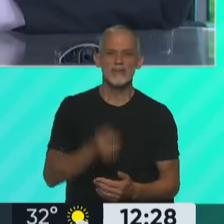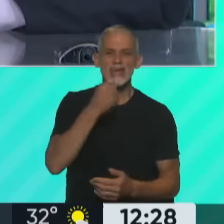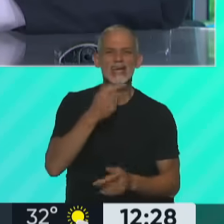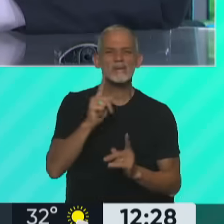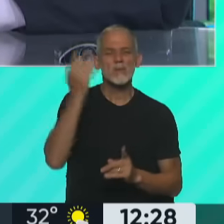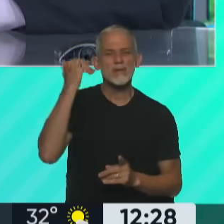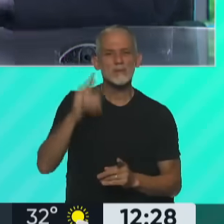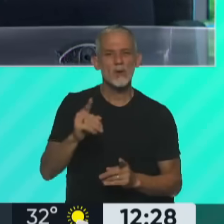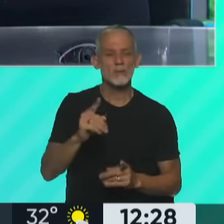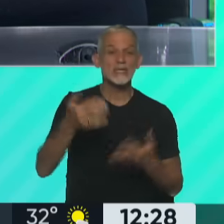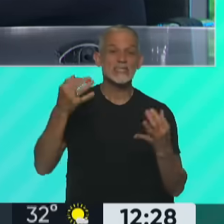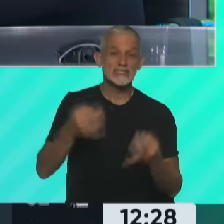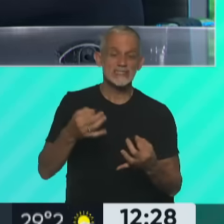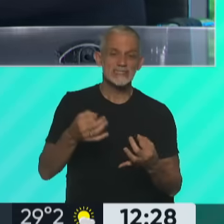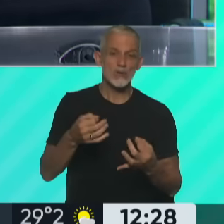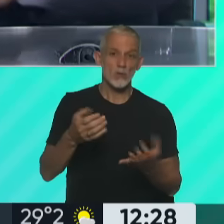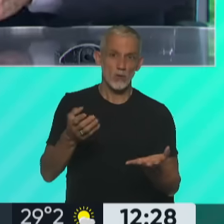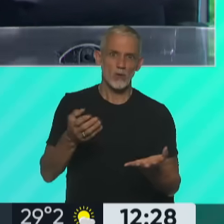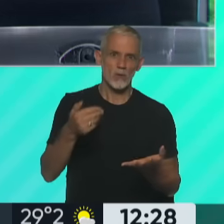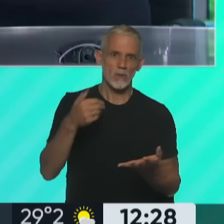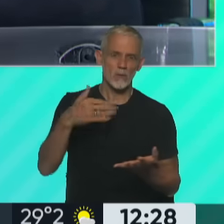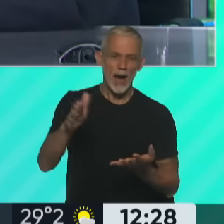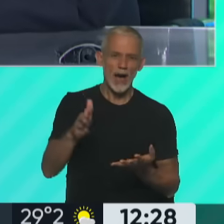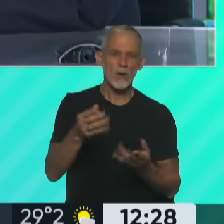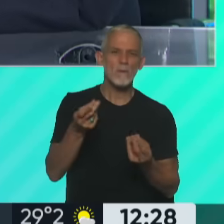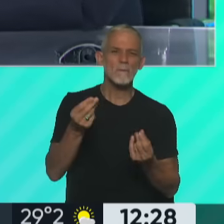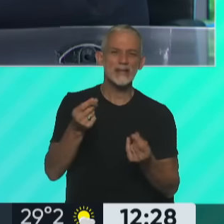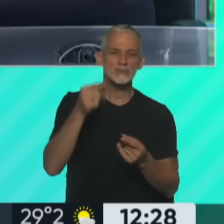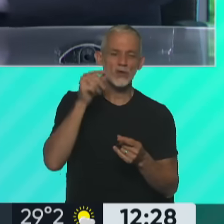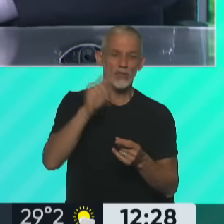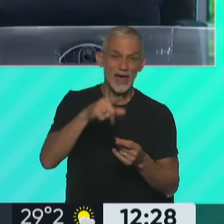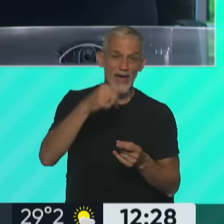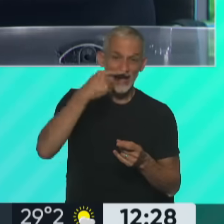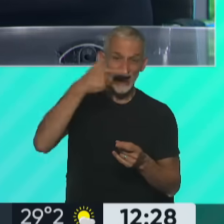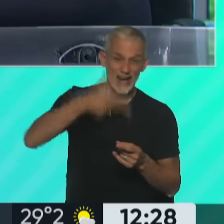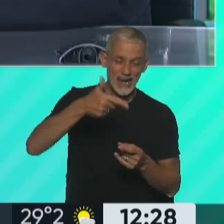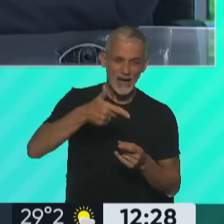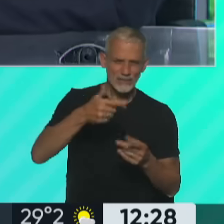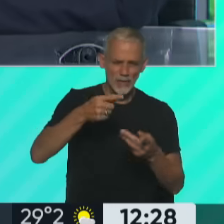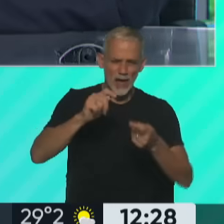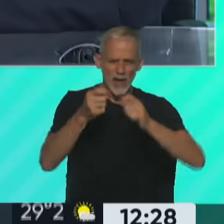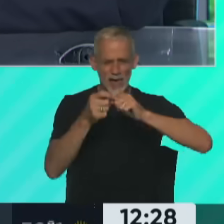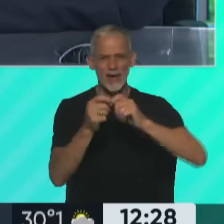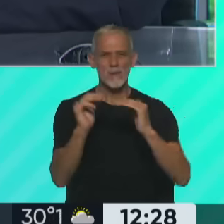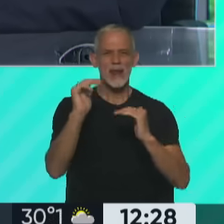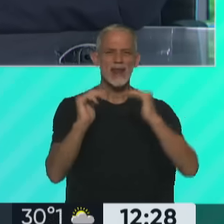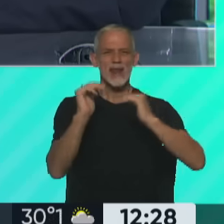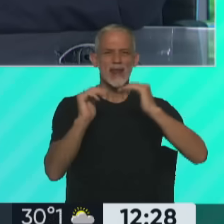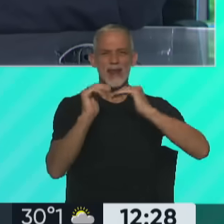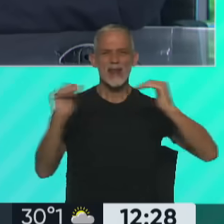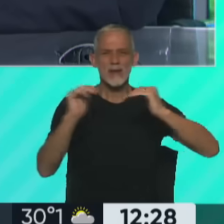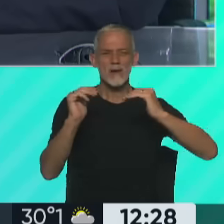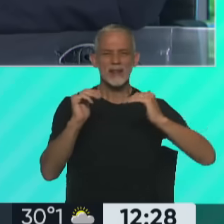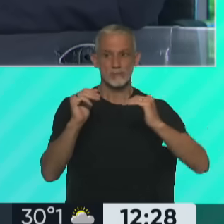daba antes. Seguramente eso te lleva a que los precios locales se adapten al nivel